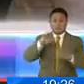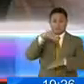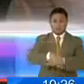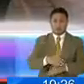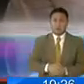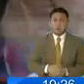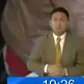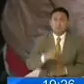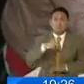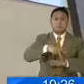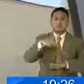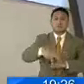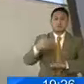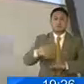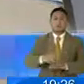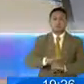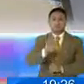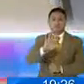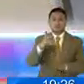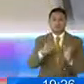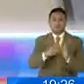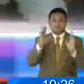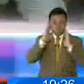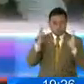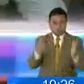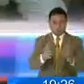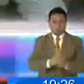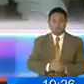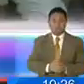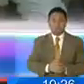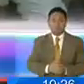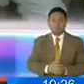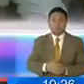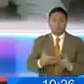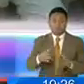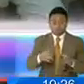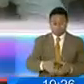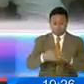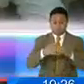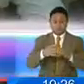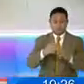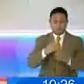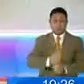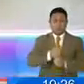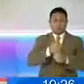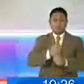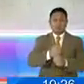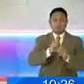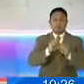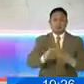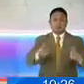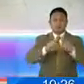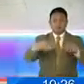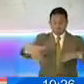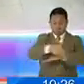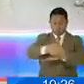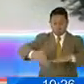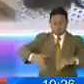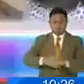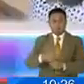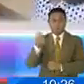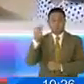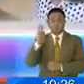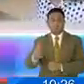En Pichincha están habilitados 5 puntos de atención. Esta es nuestra agencia matriz aquí en la Amazonas y Naciones Unidas. Nuestra agencia que está en el sur de la